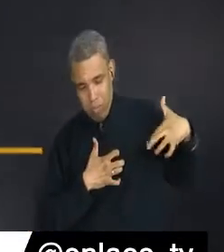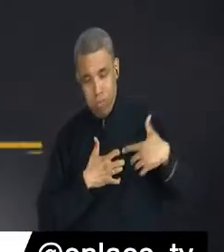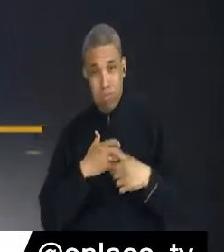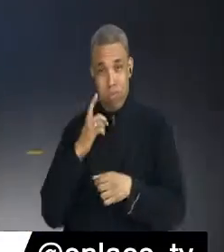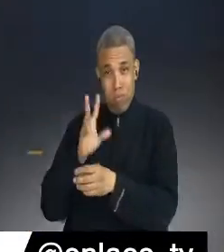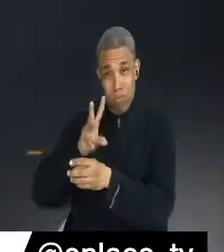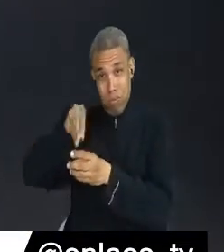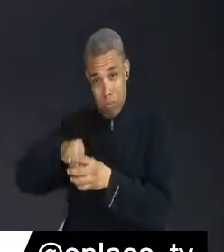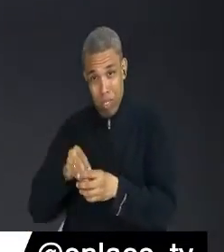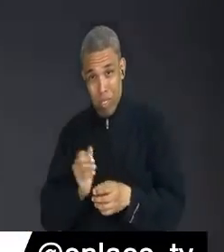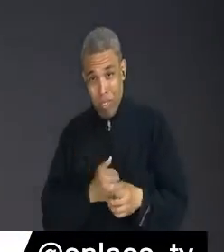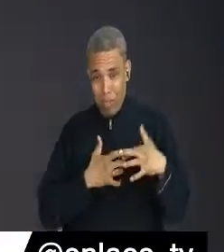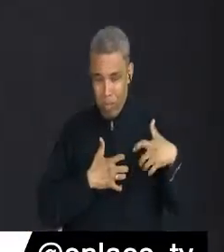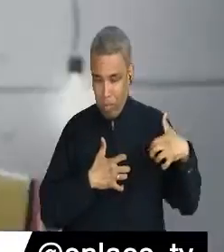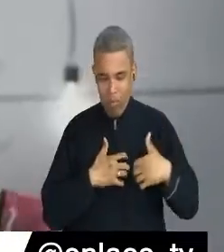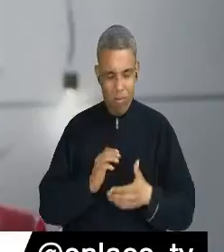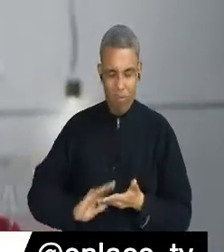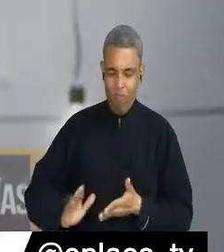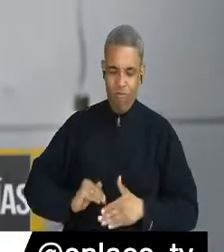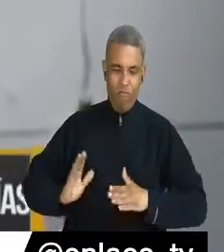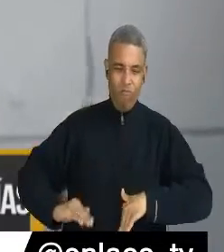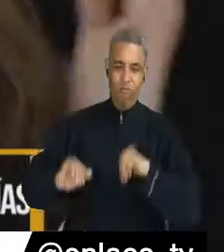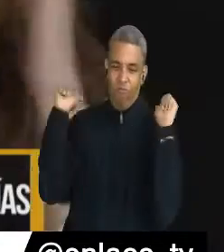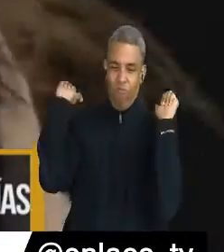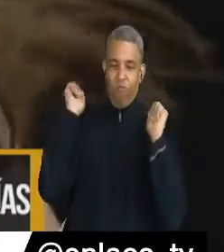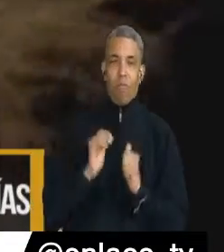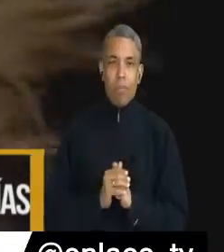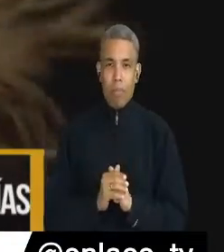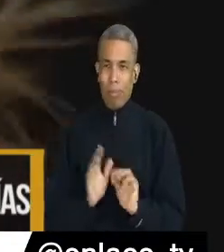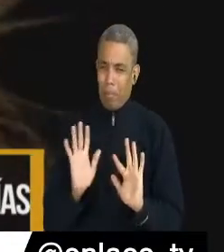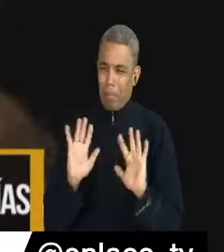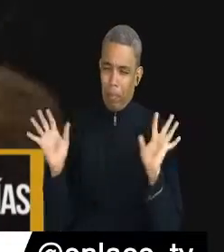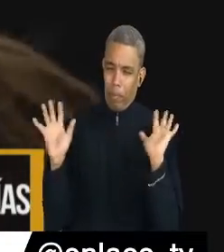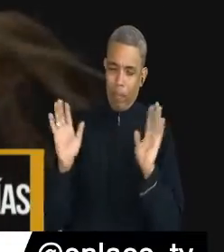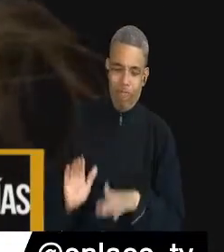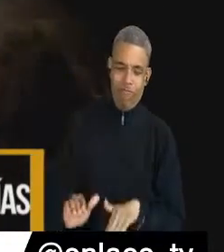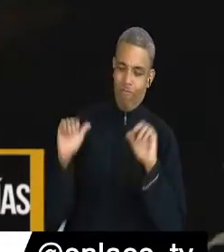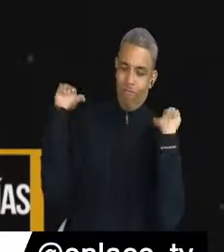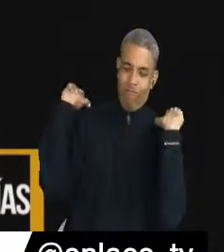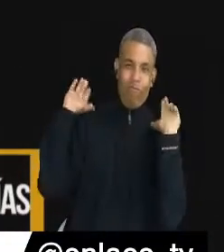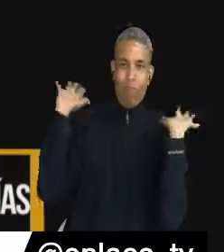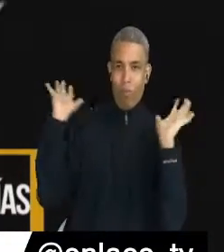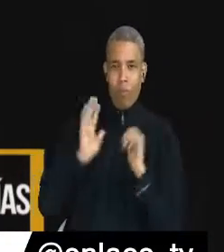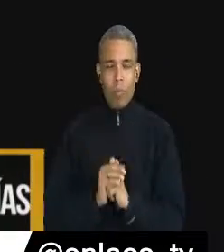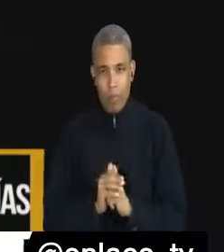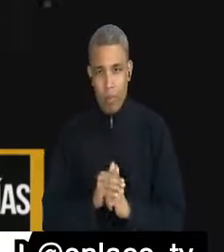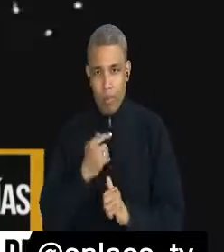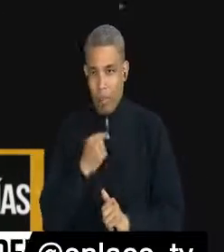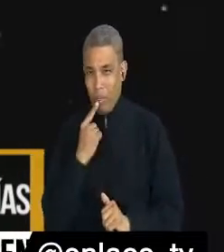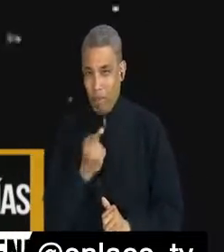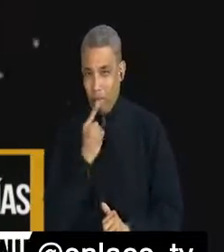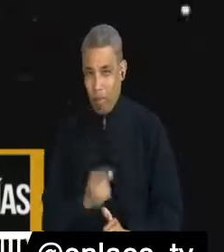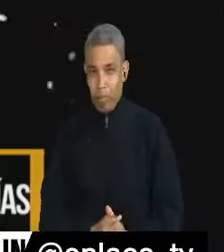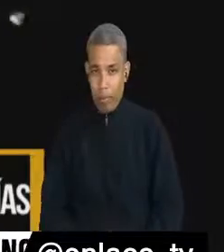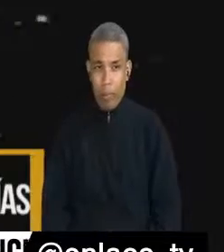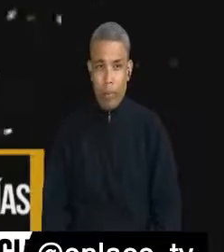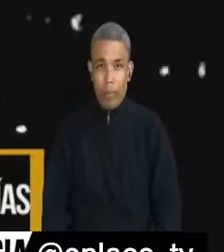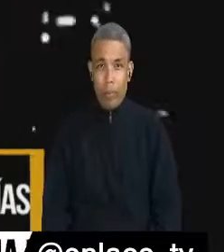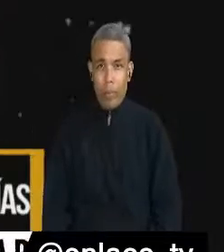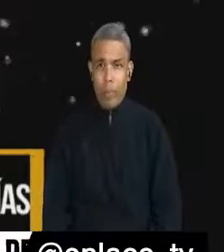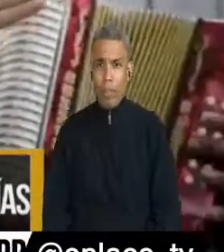vega aseguraron que martín es irreemplazable por lo tanto han decidido cancelar todos los conciertos que tenían agendados para su manager es